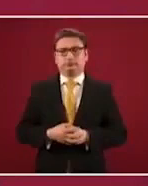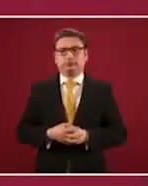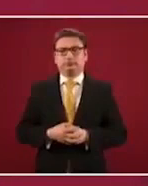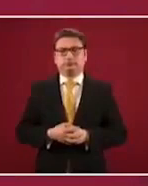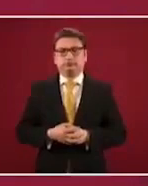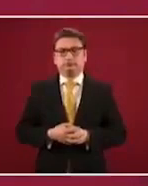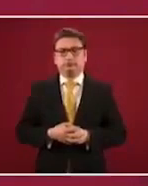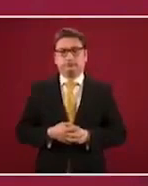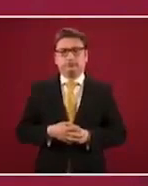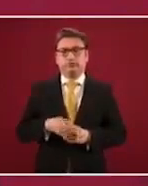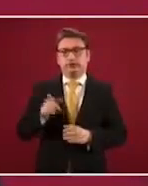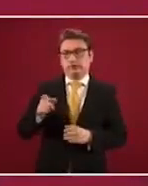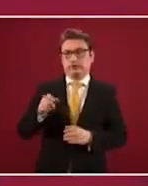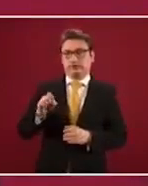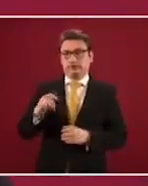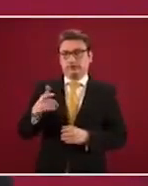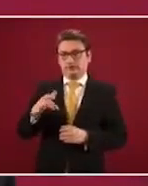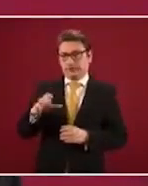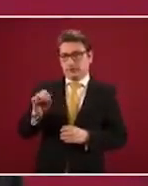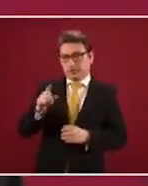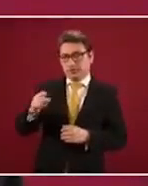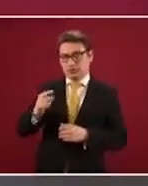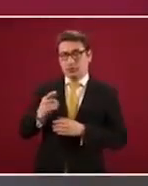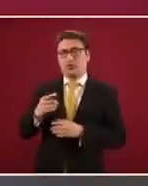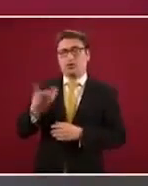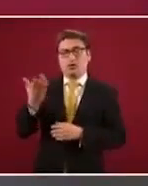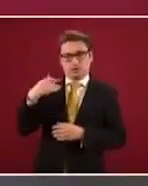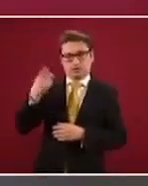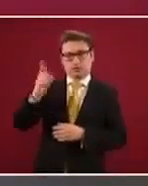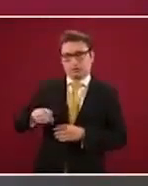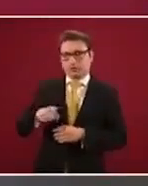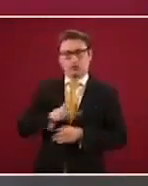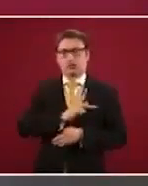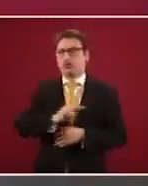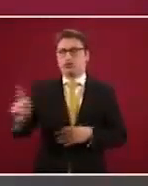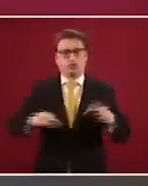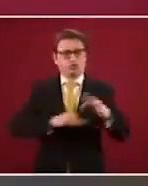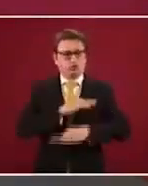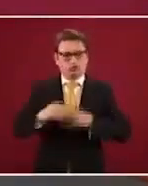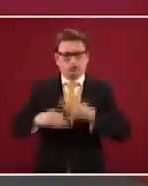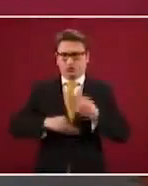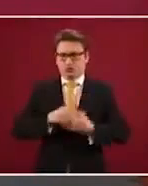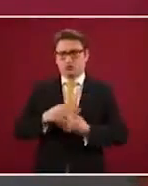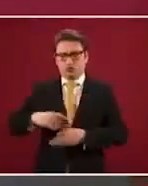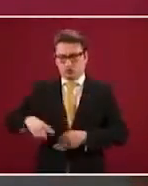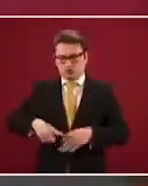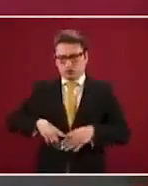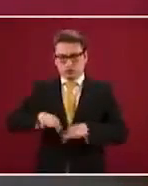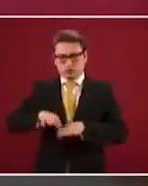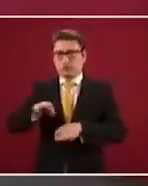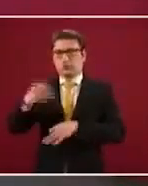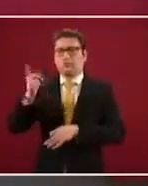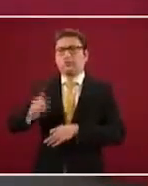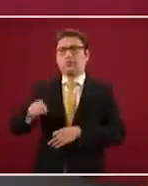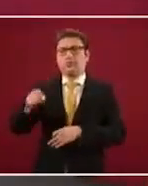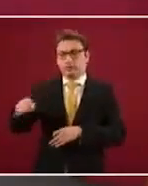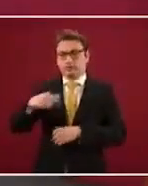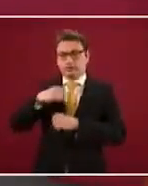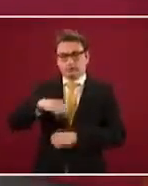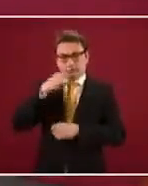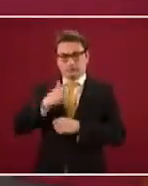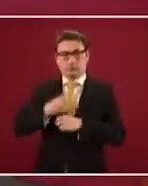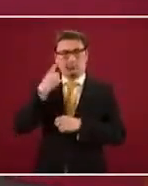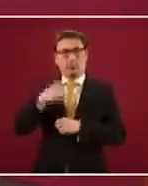Y Santiago tiene la instrucción, como todos los servidores públicos encargados